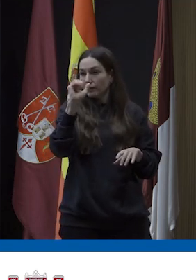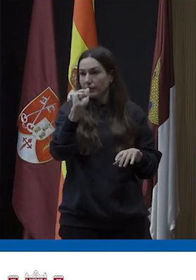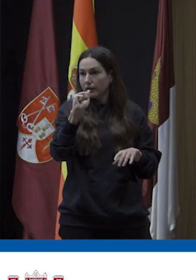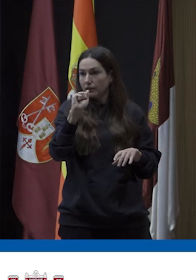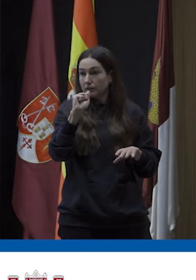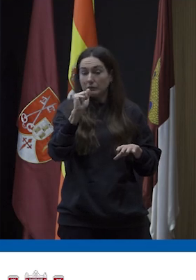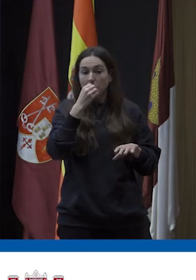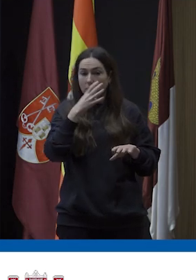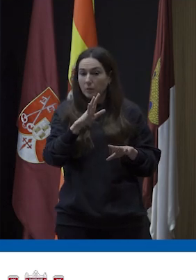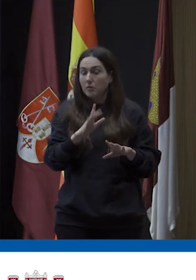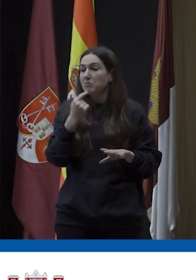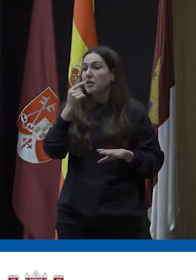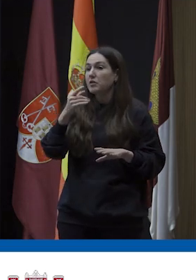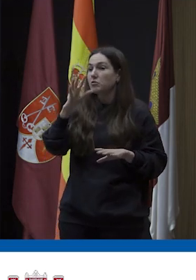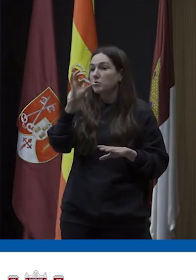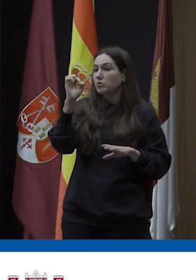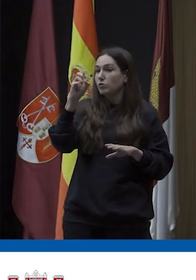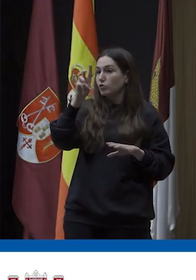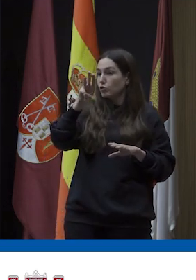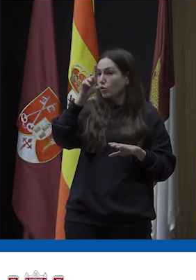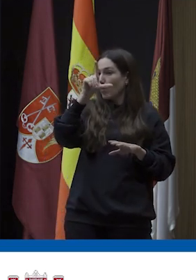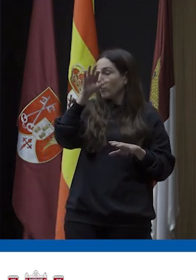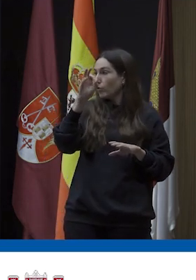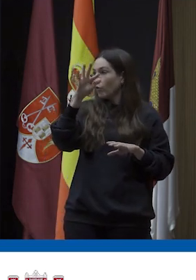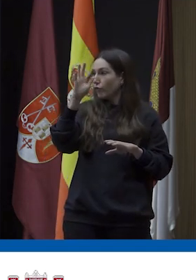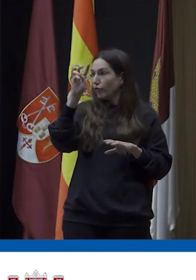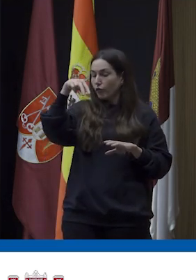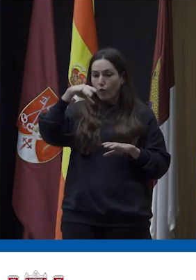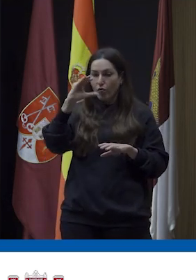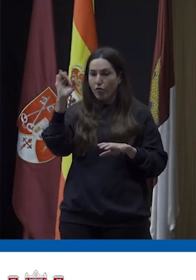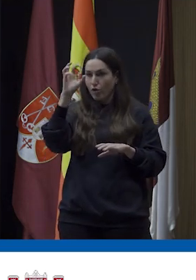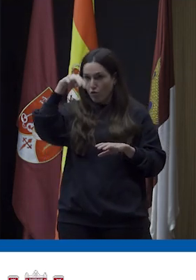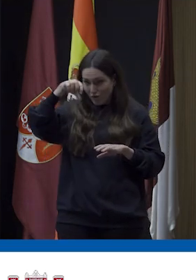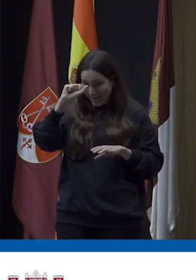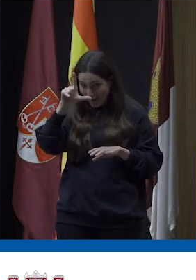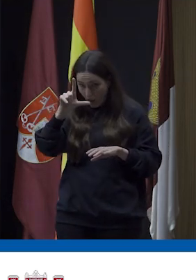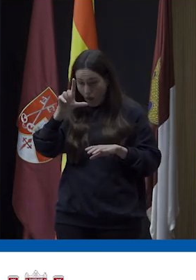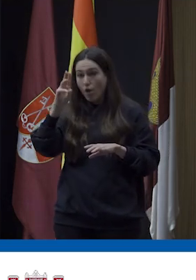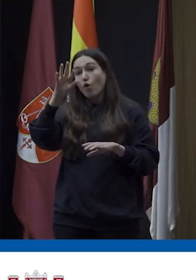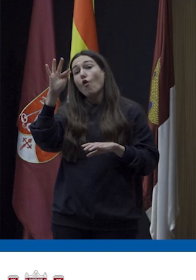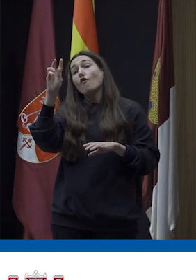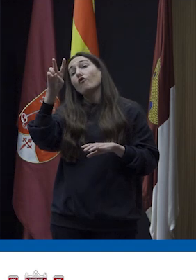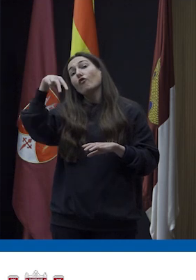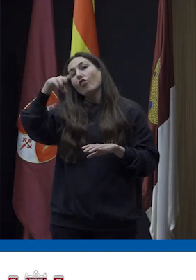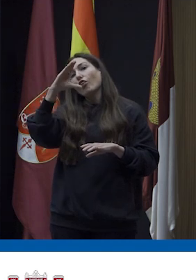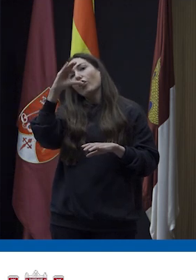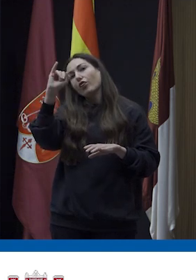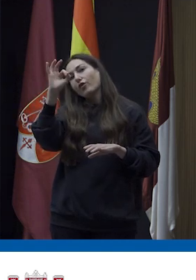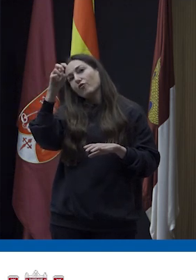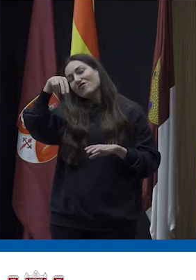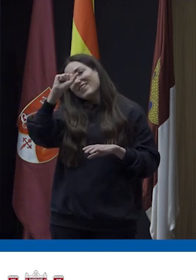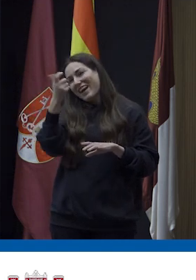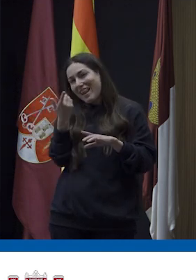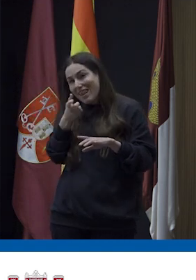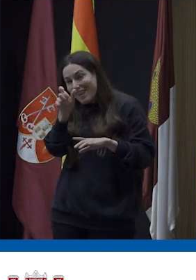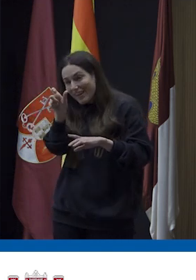dicho, sino simplemente es un soplo funcional. Es decir, el apellido... Si le ponen el apellido de funcional, quiere decir que las características del soplo es que es